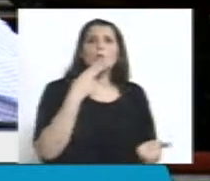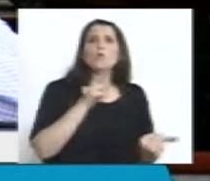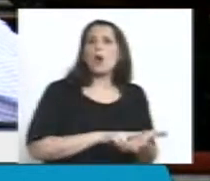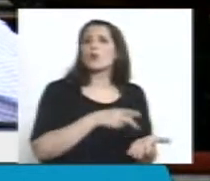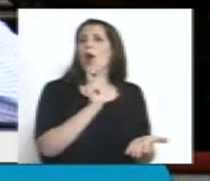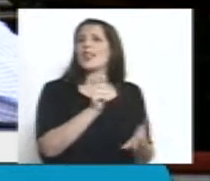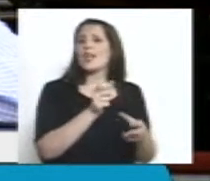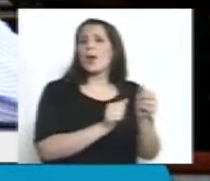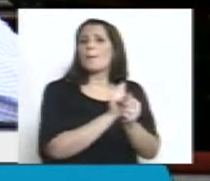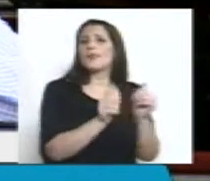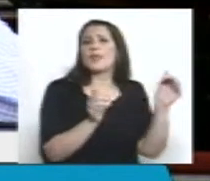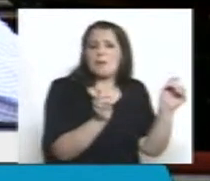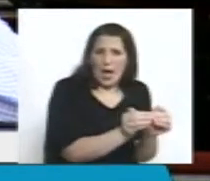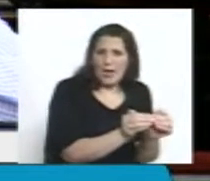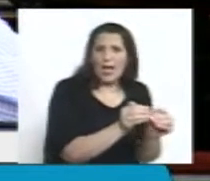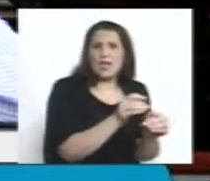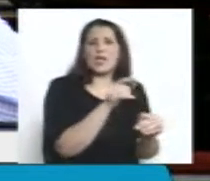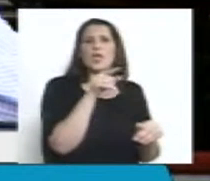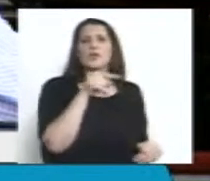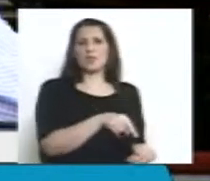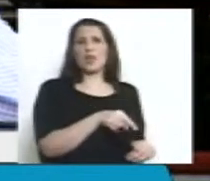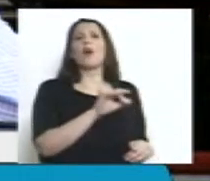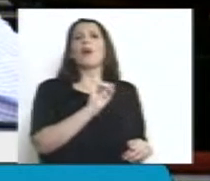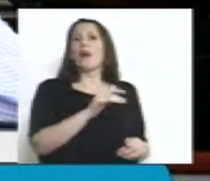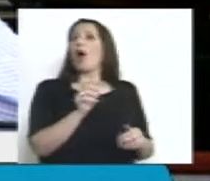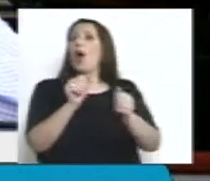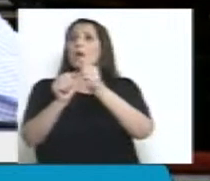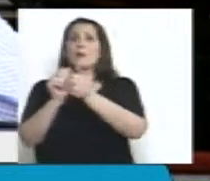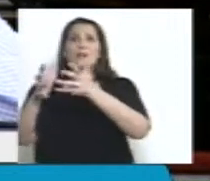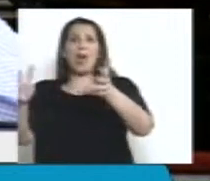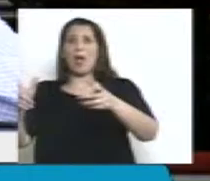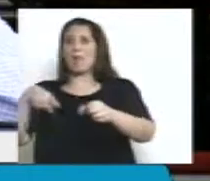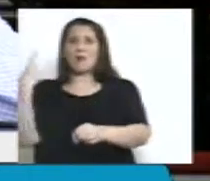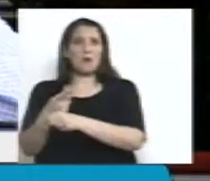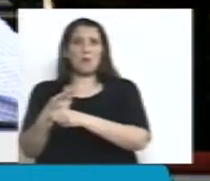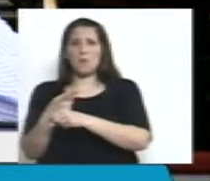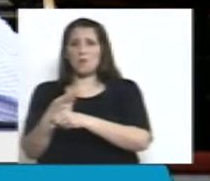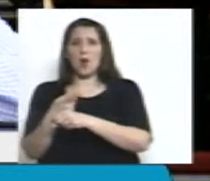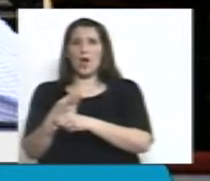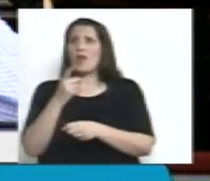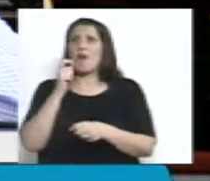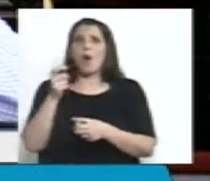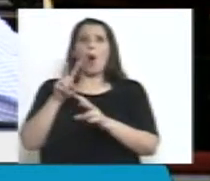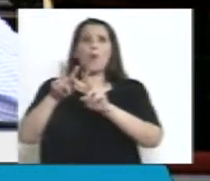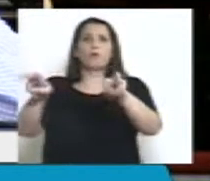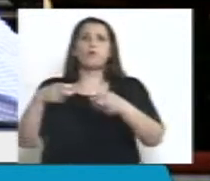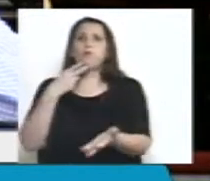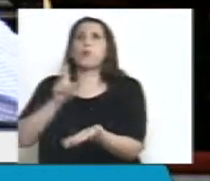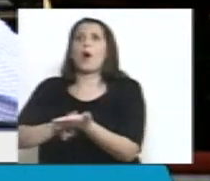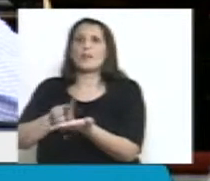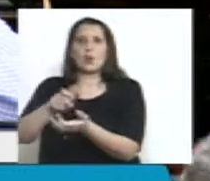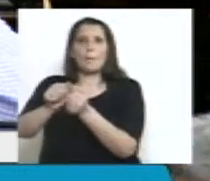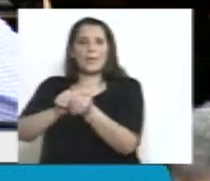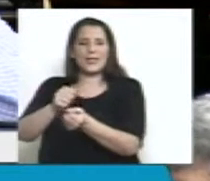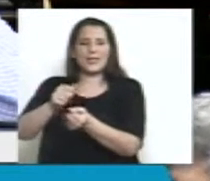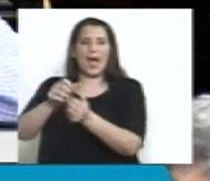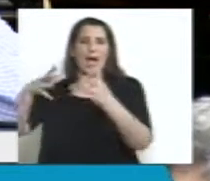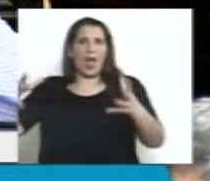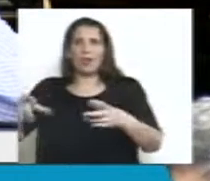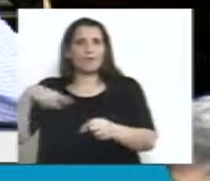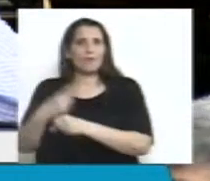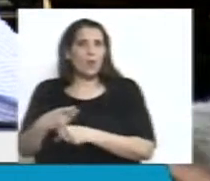los pequeños y tengan vedado o tengan límites a cobrarle impuestos a las grandes empresas, es algo